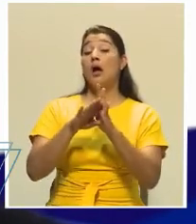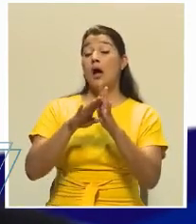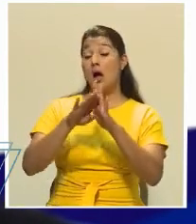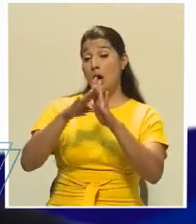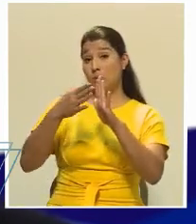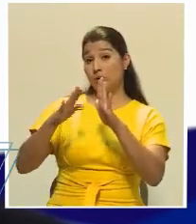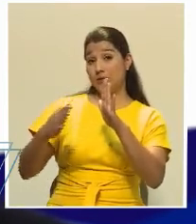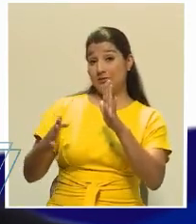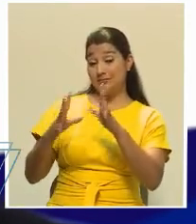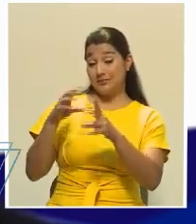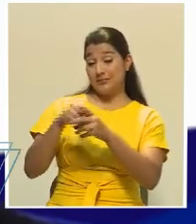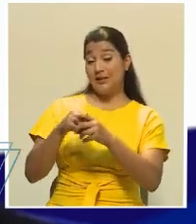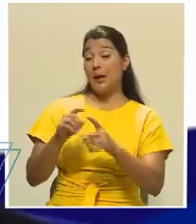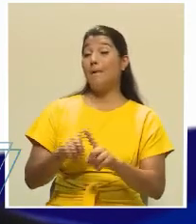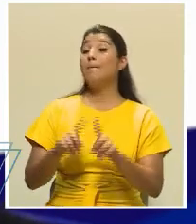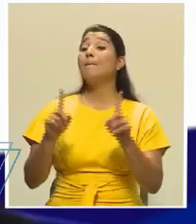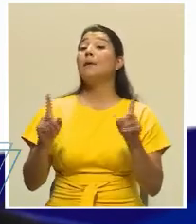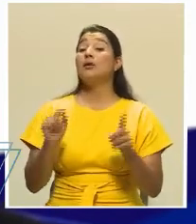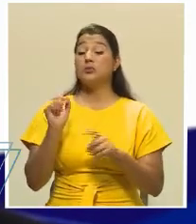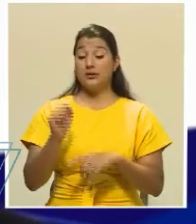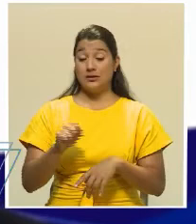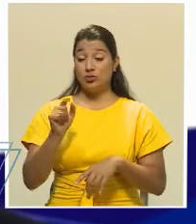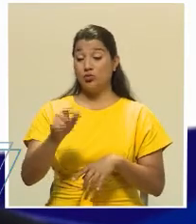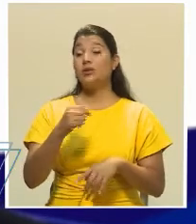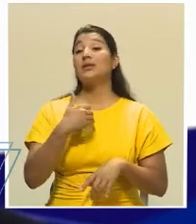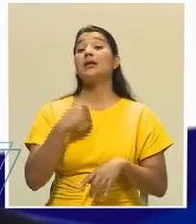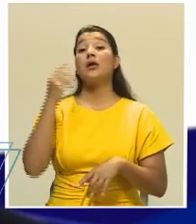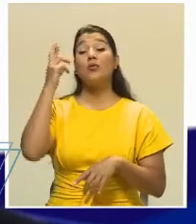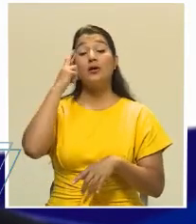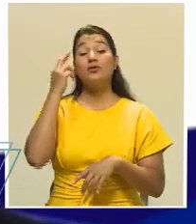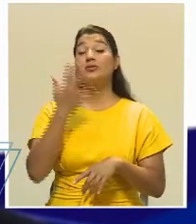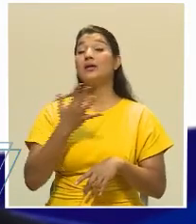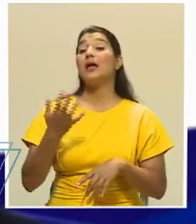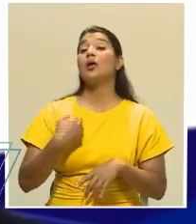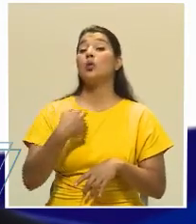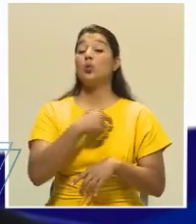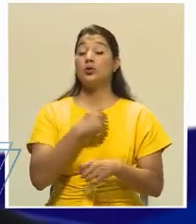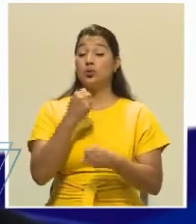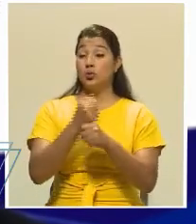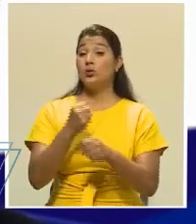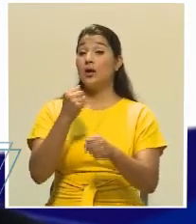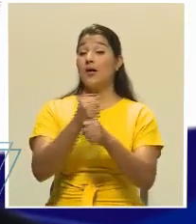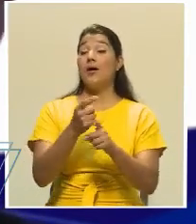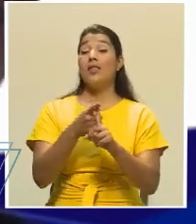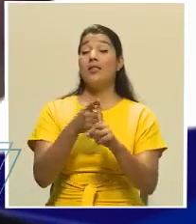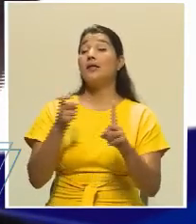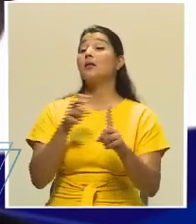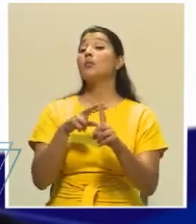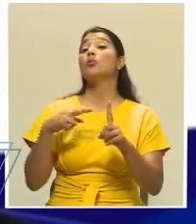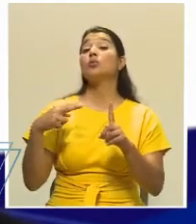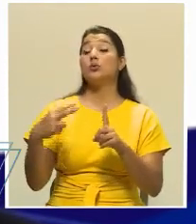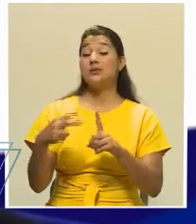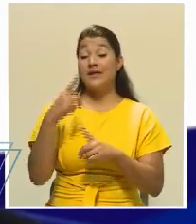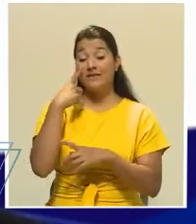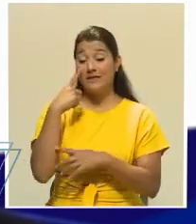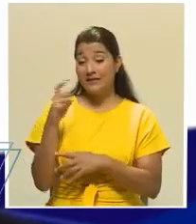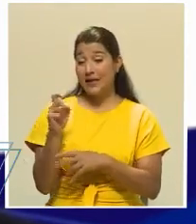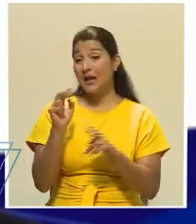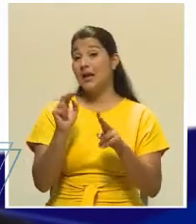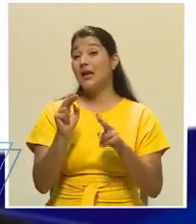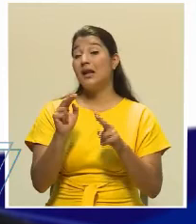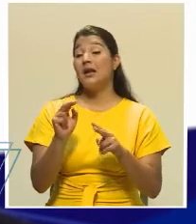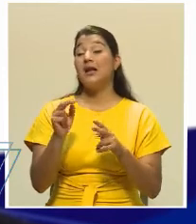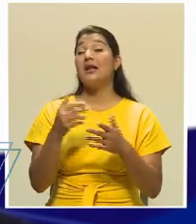Pero digamos que sí, usted tiene razón, nuestro trabajo desde el punto de vista de la fiscalización